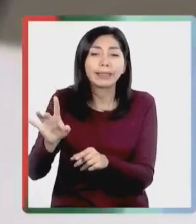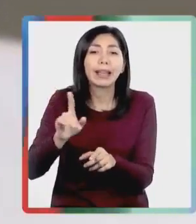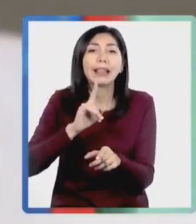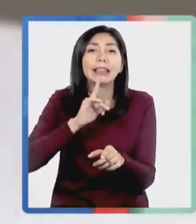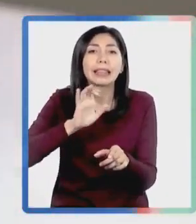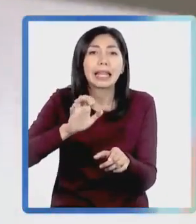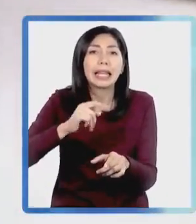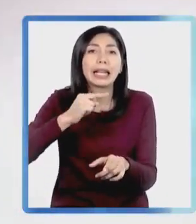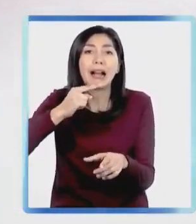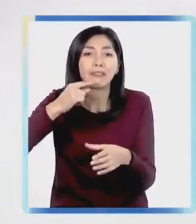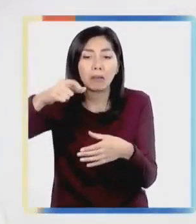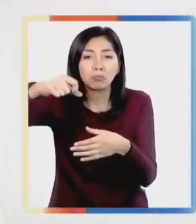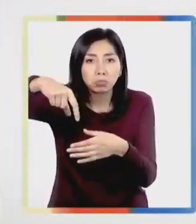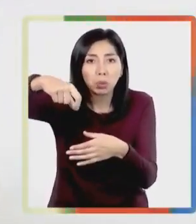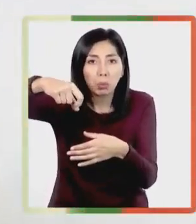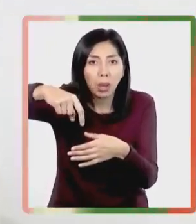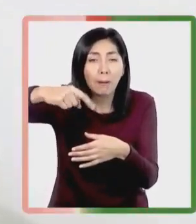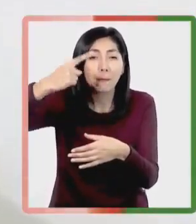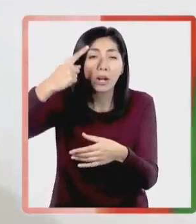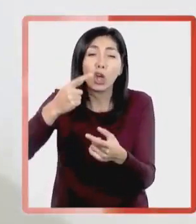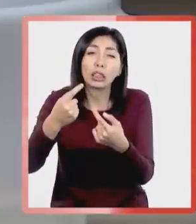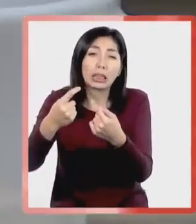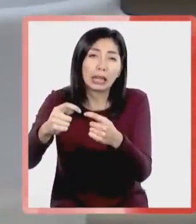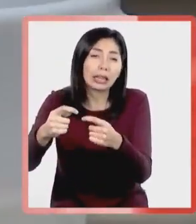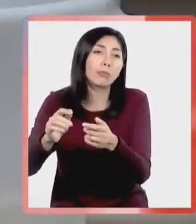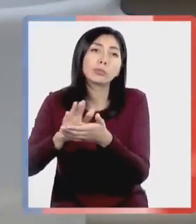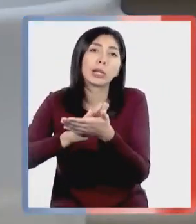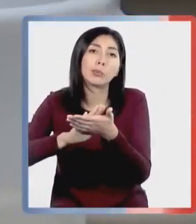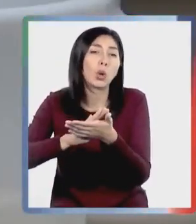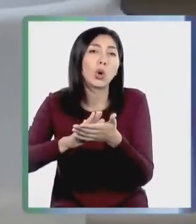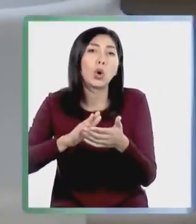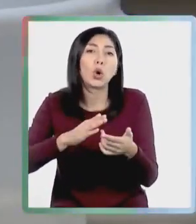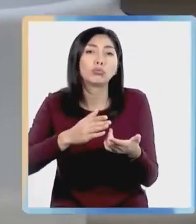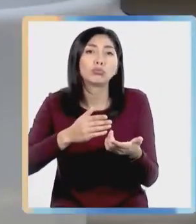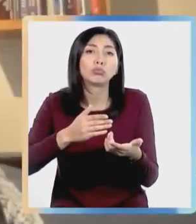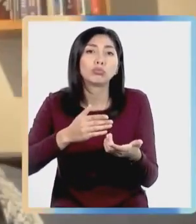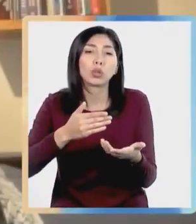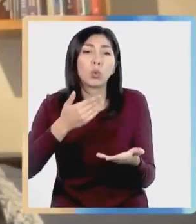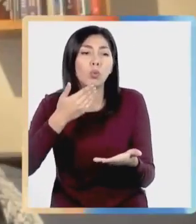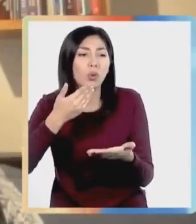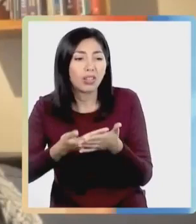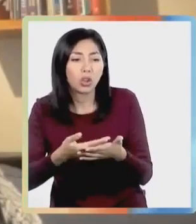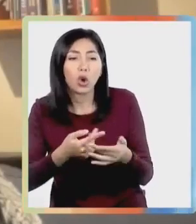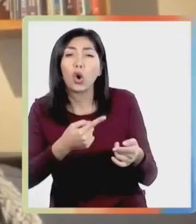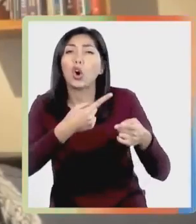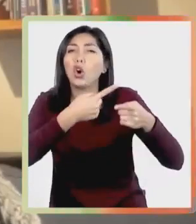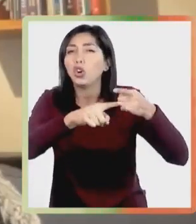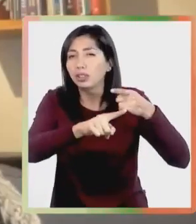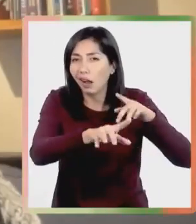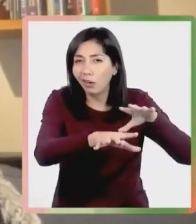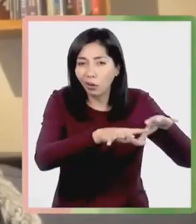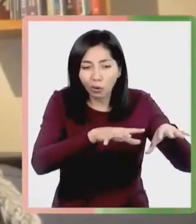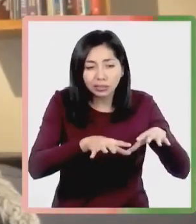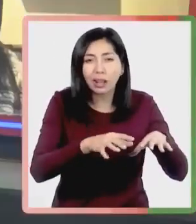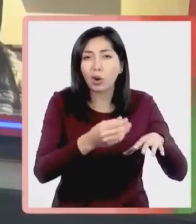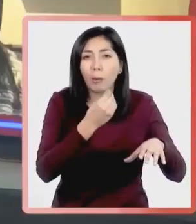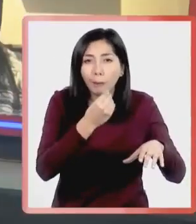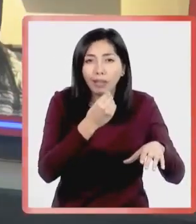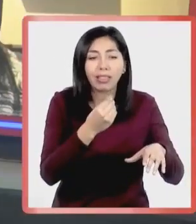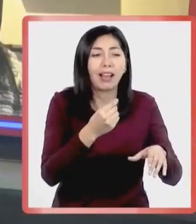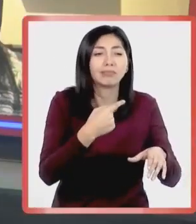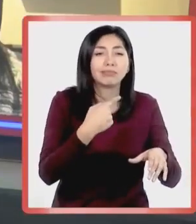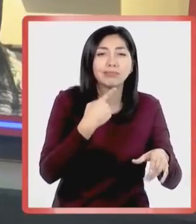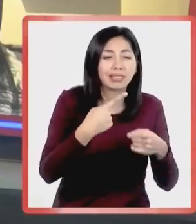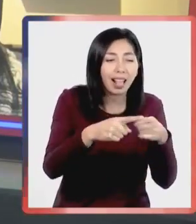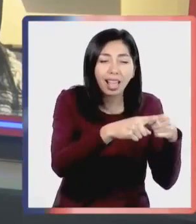para edulcorar un poco su té o su café, pero tratar de evitarlo cuando está adicionado a otros